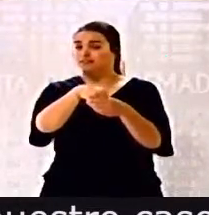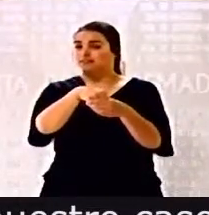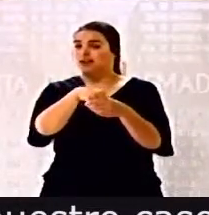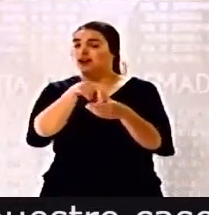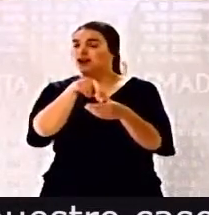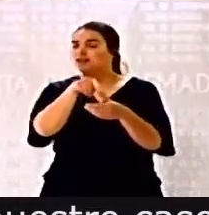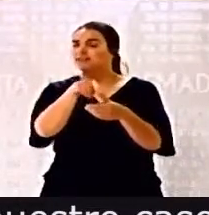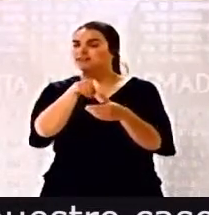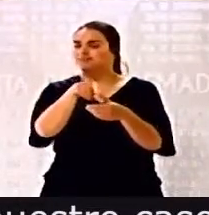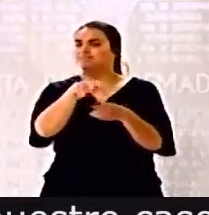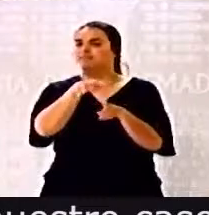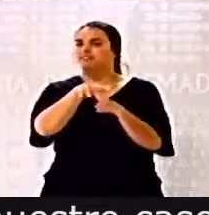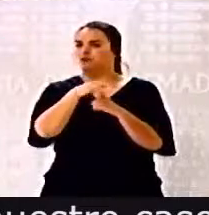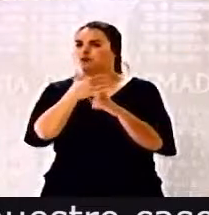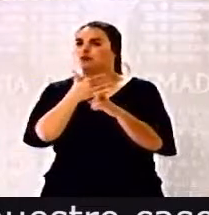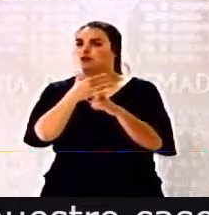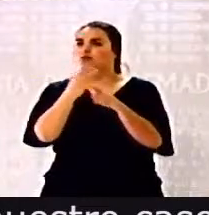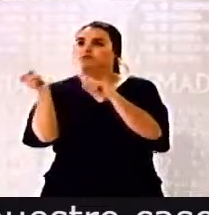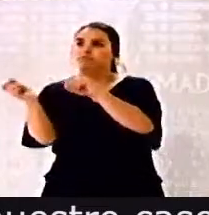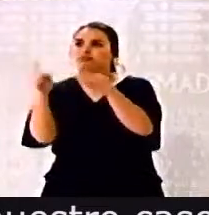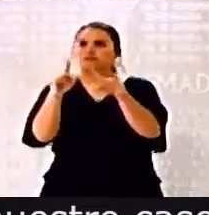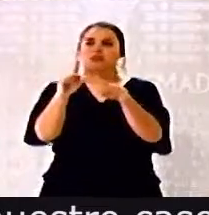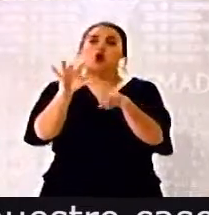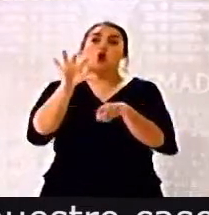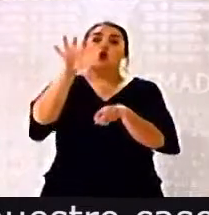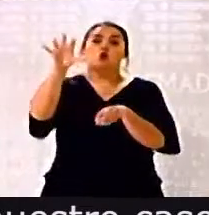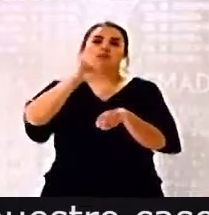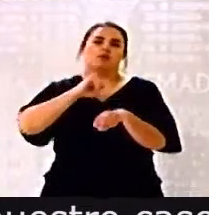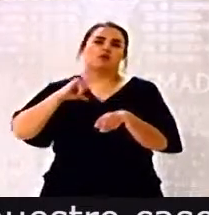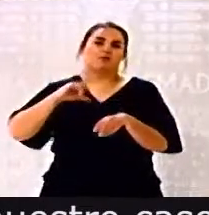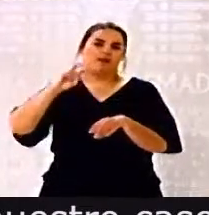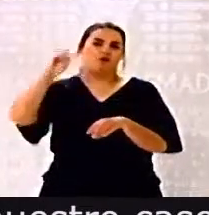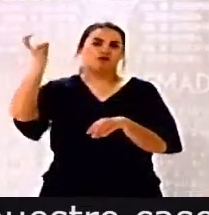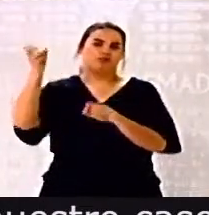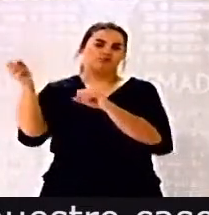es un caso importado de otra comunidad autónoma.